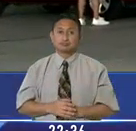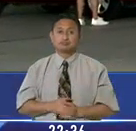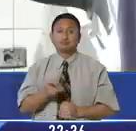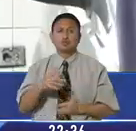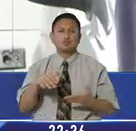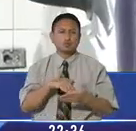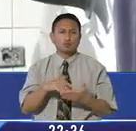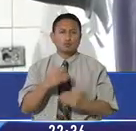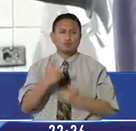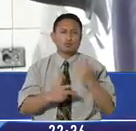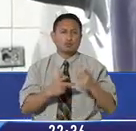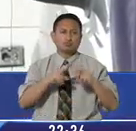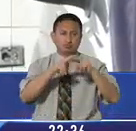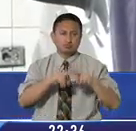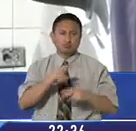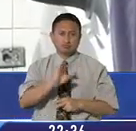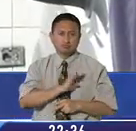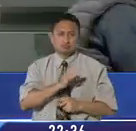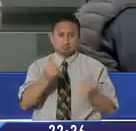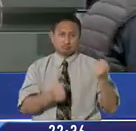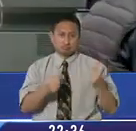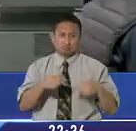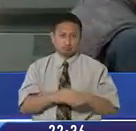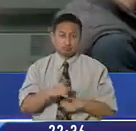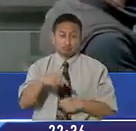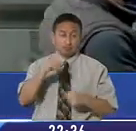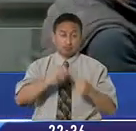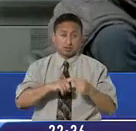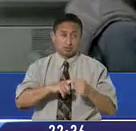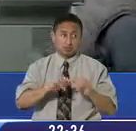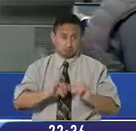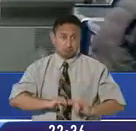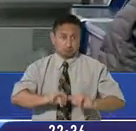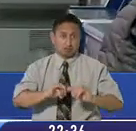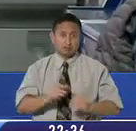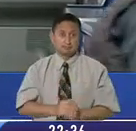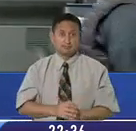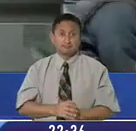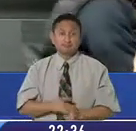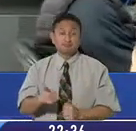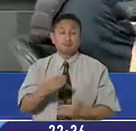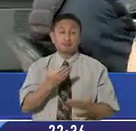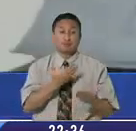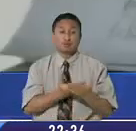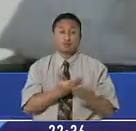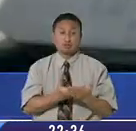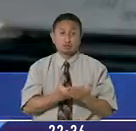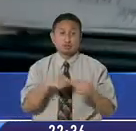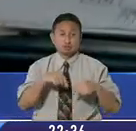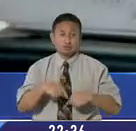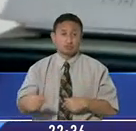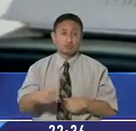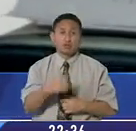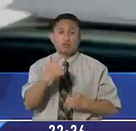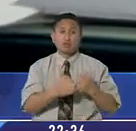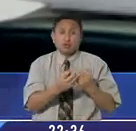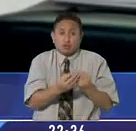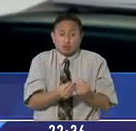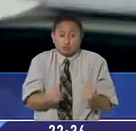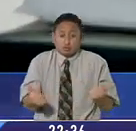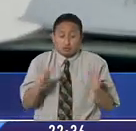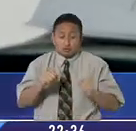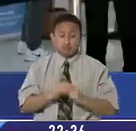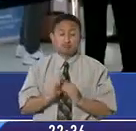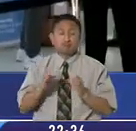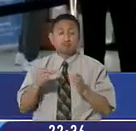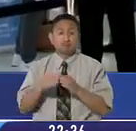los procesos de revisión técnica vehicular y matriculación en Quito siguen latentes. Una propuesta para brindar una salida a la problemática llegó a la